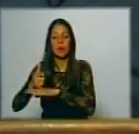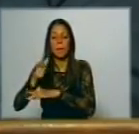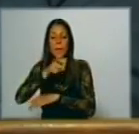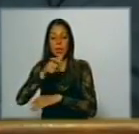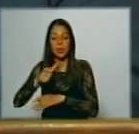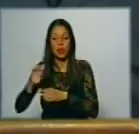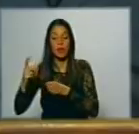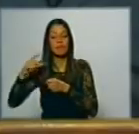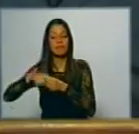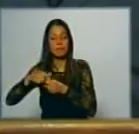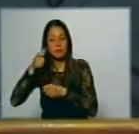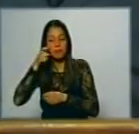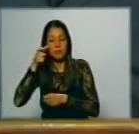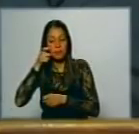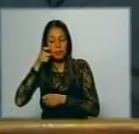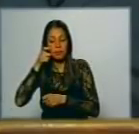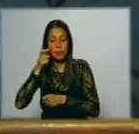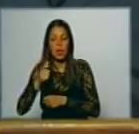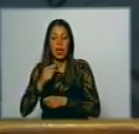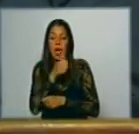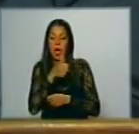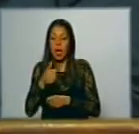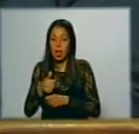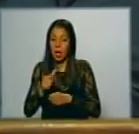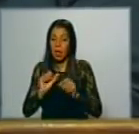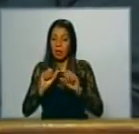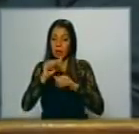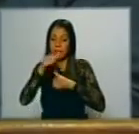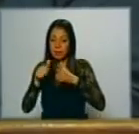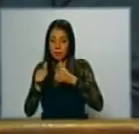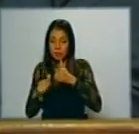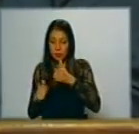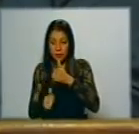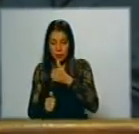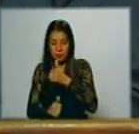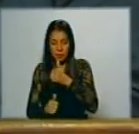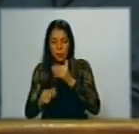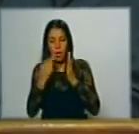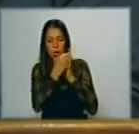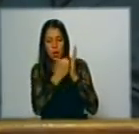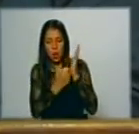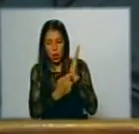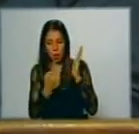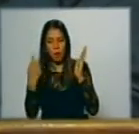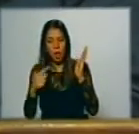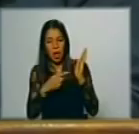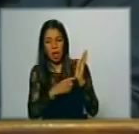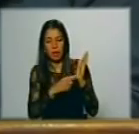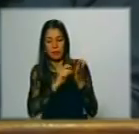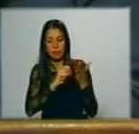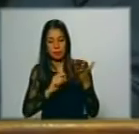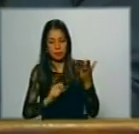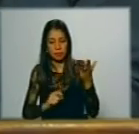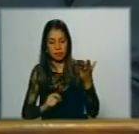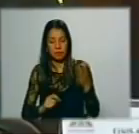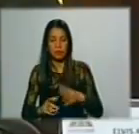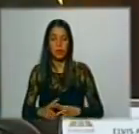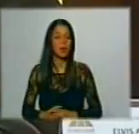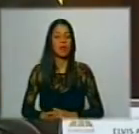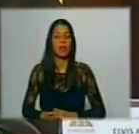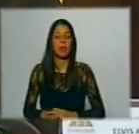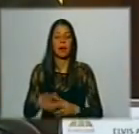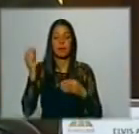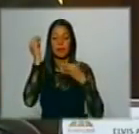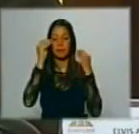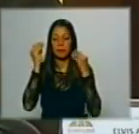ciudadana. Las competencias de cada intendencia serán establecidas en el reglamento interno. Es todo. En